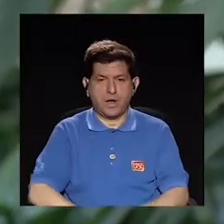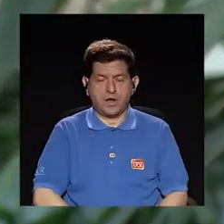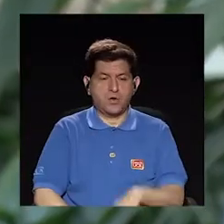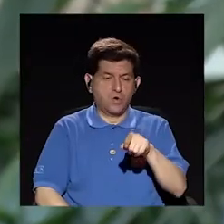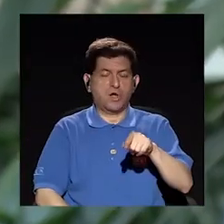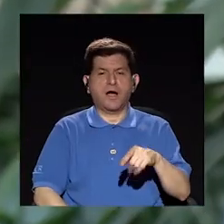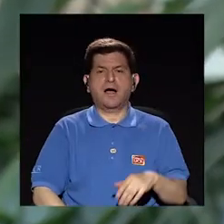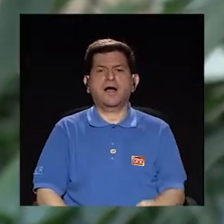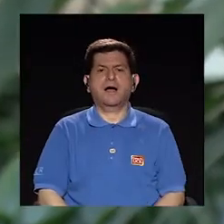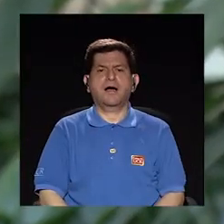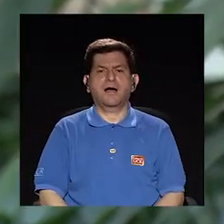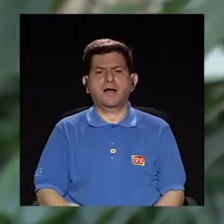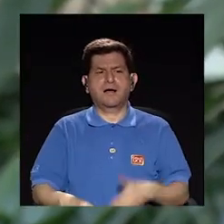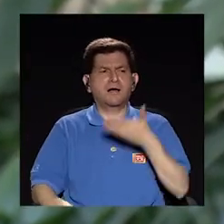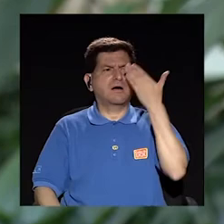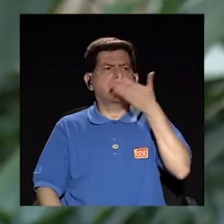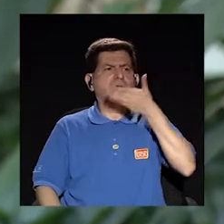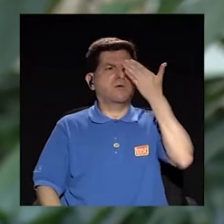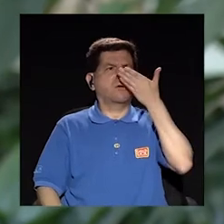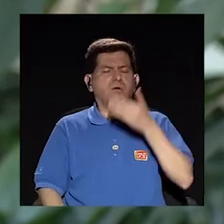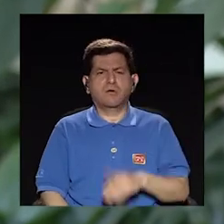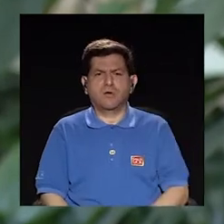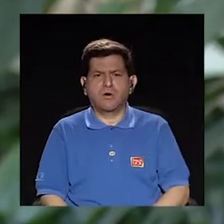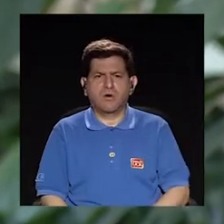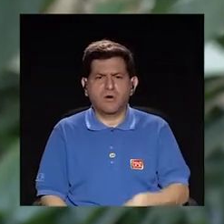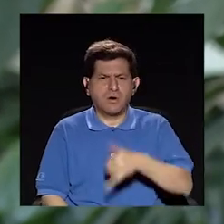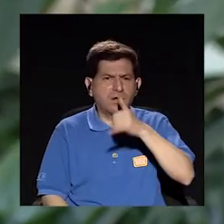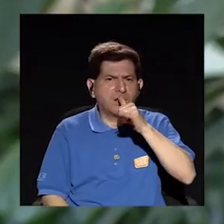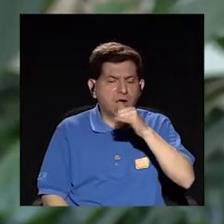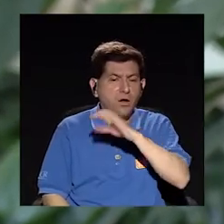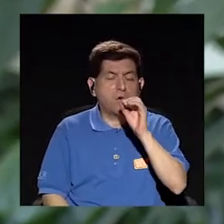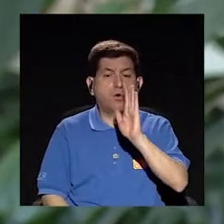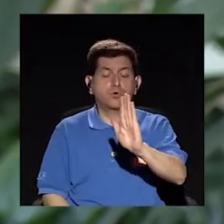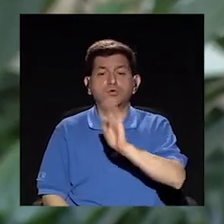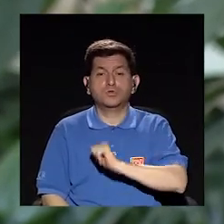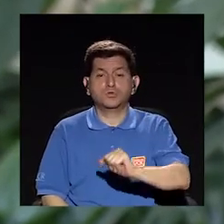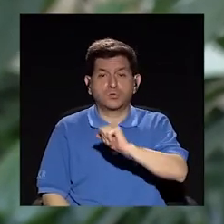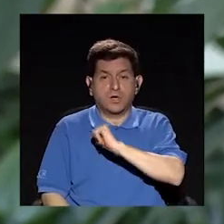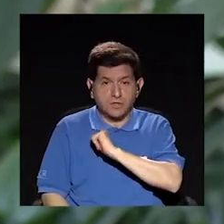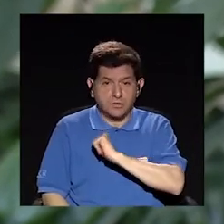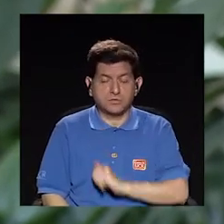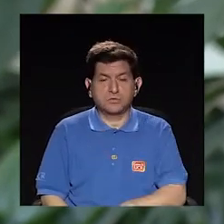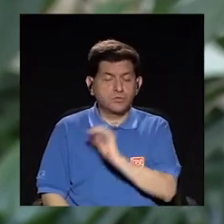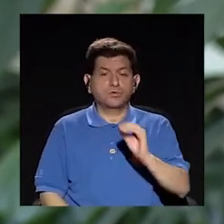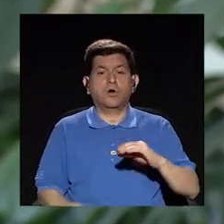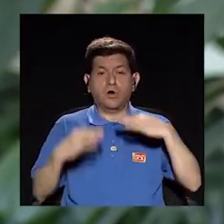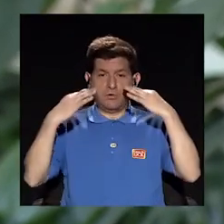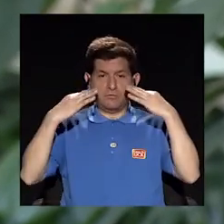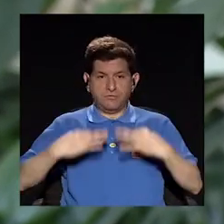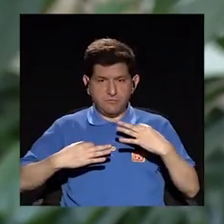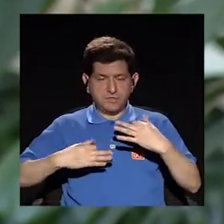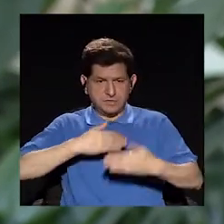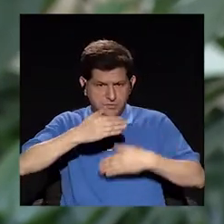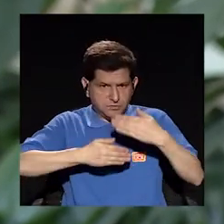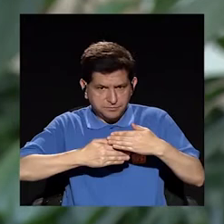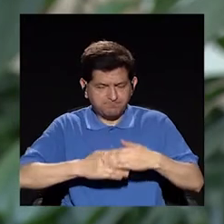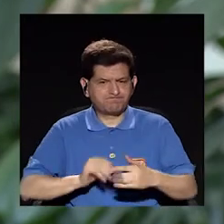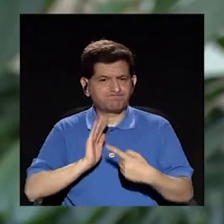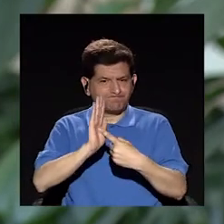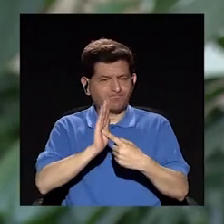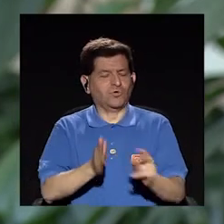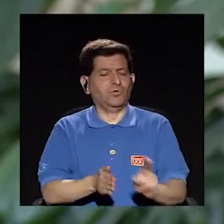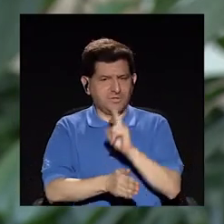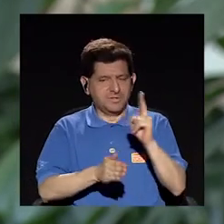y que se siente, ¿verdad?, el olor a alcohol, o que su actitud, ¿verdad?, a nivel físico, nos puede indicar que